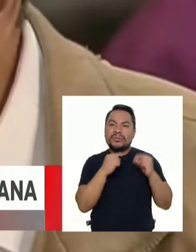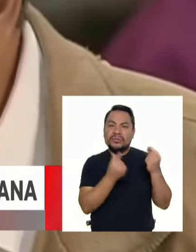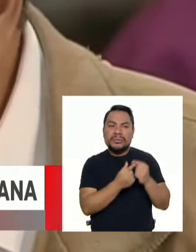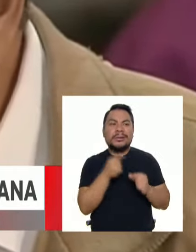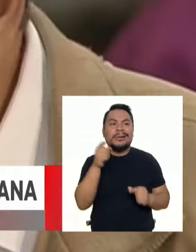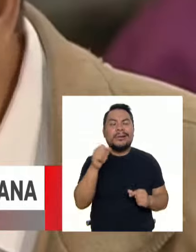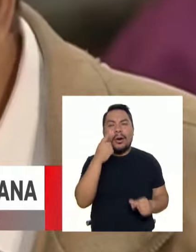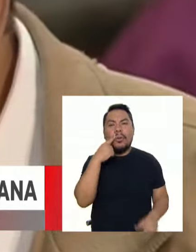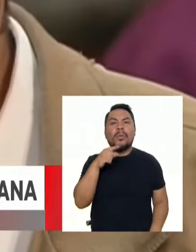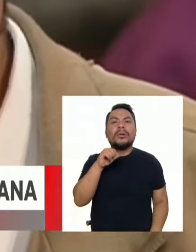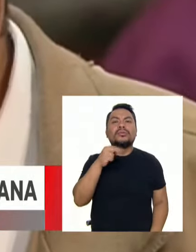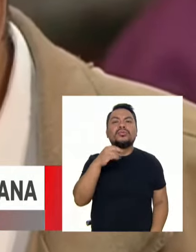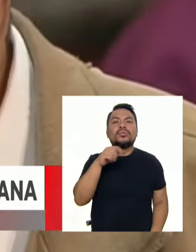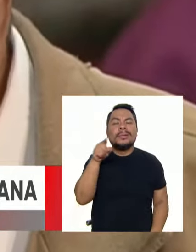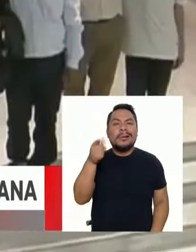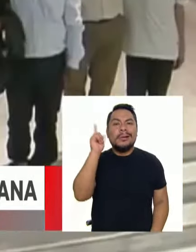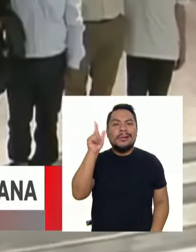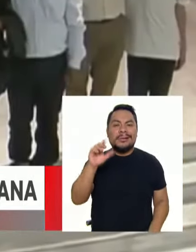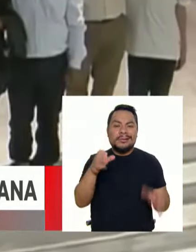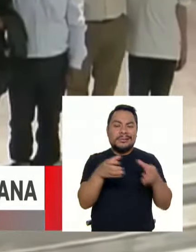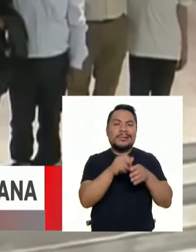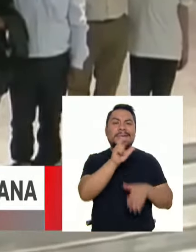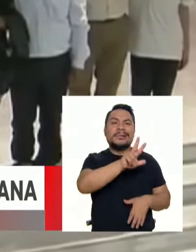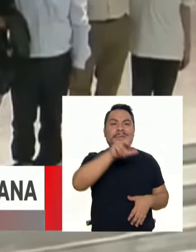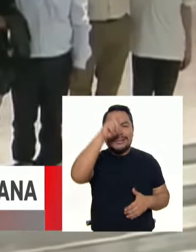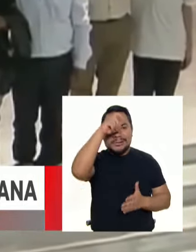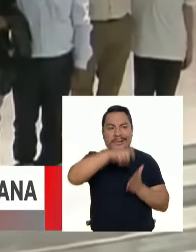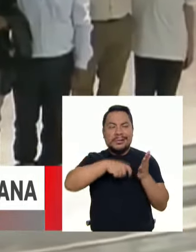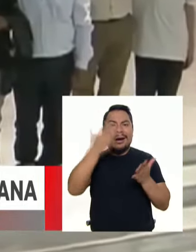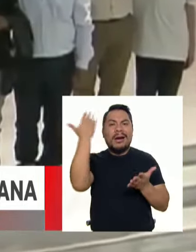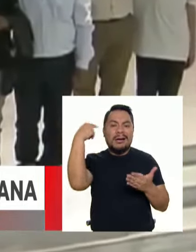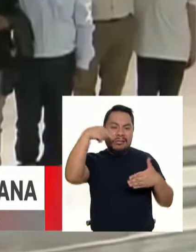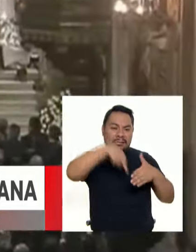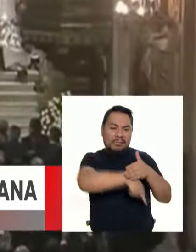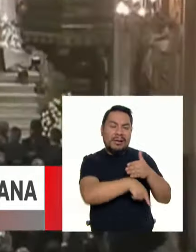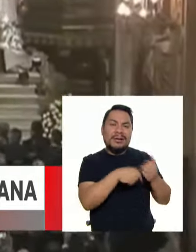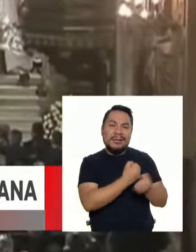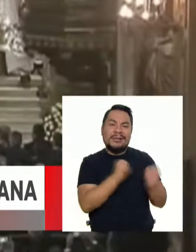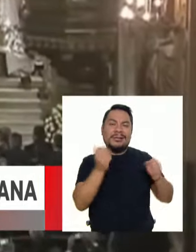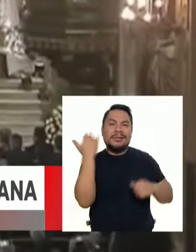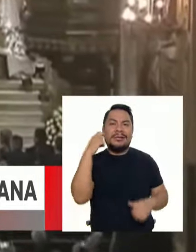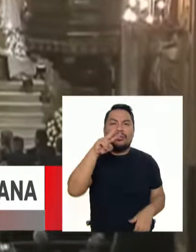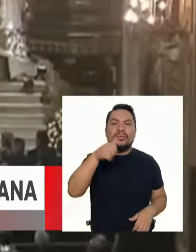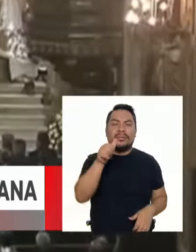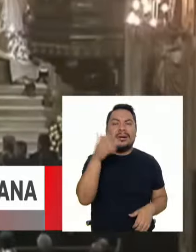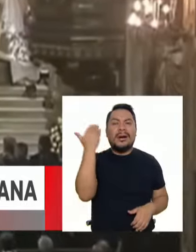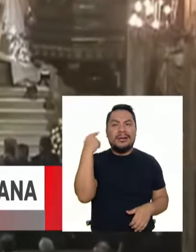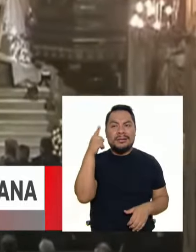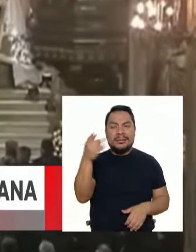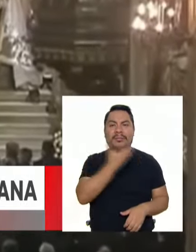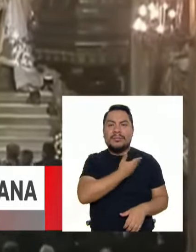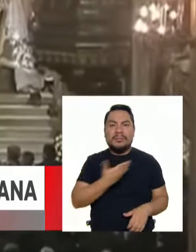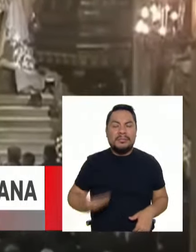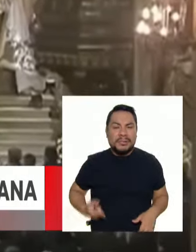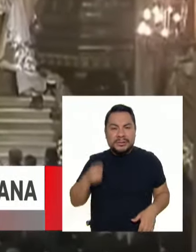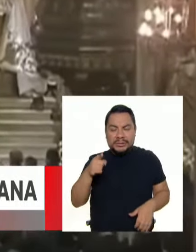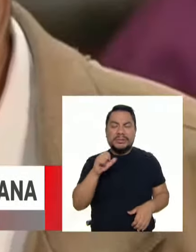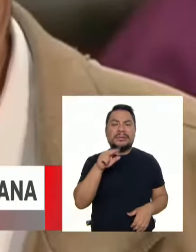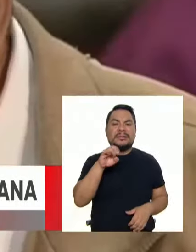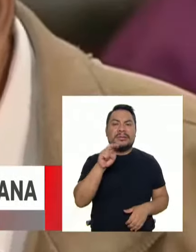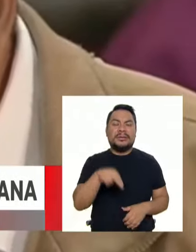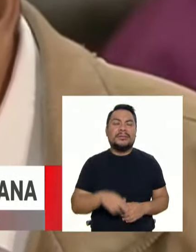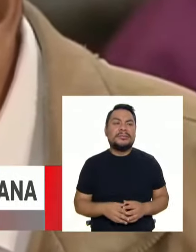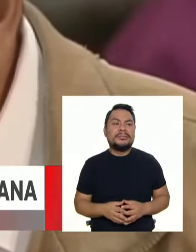Luis Ursúa, líder de los 33 mineros rescatados en 2010, durante la primera etapa presidencial del